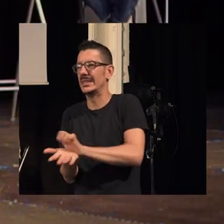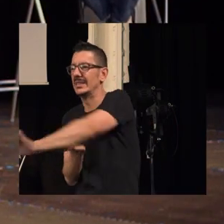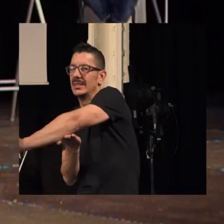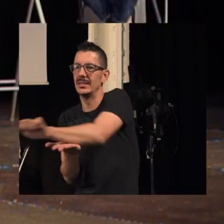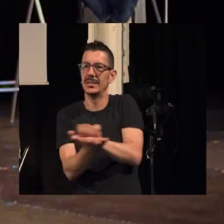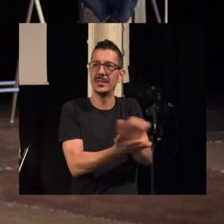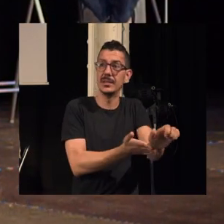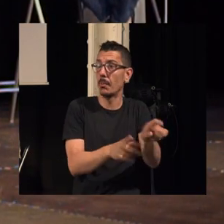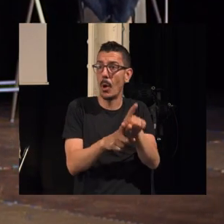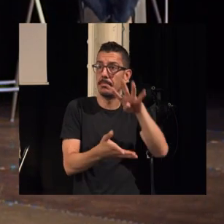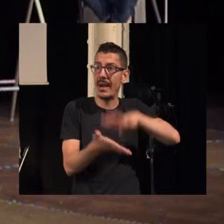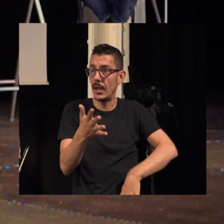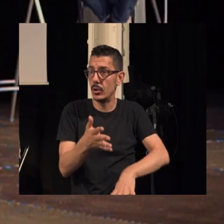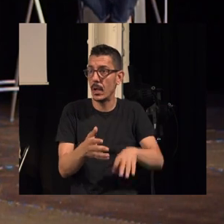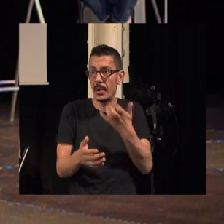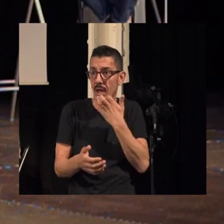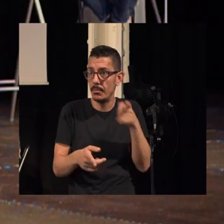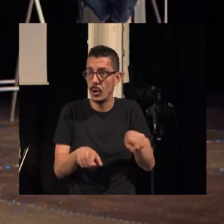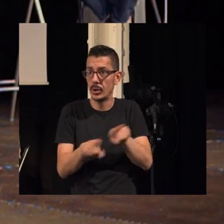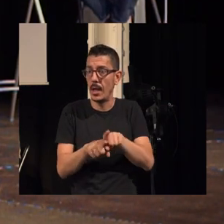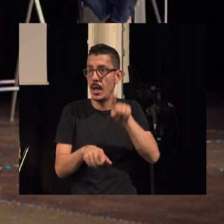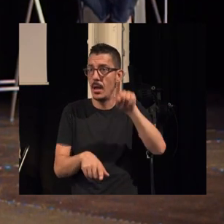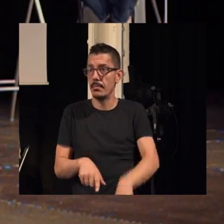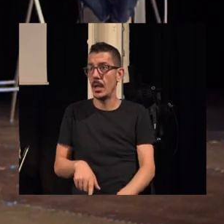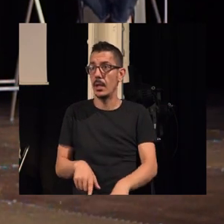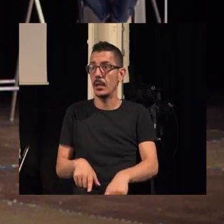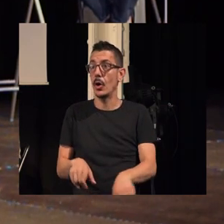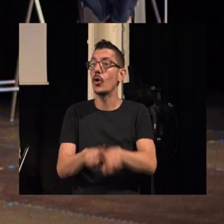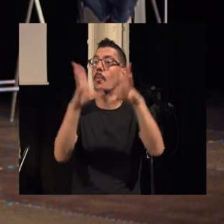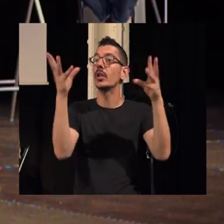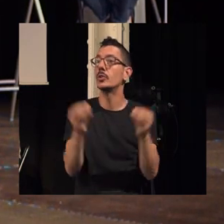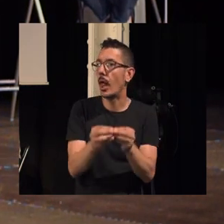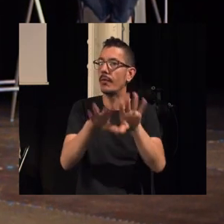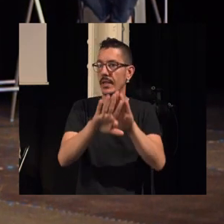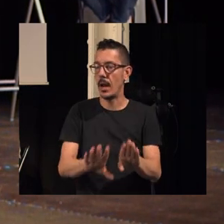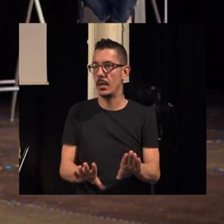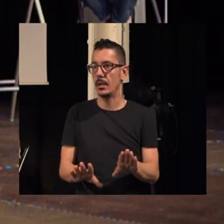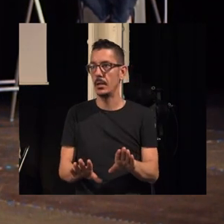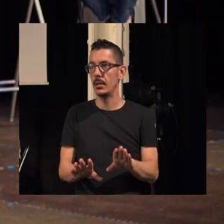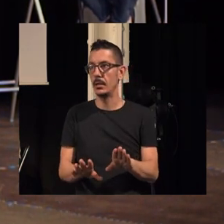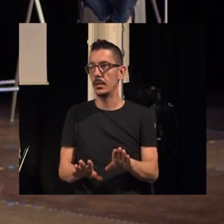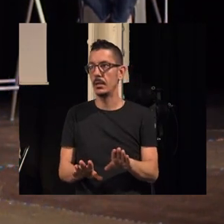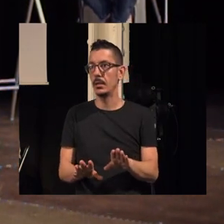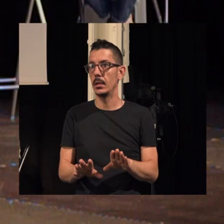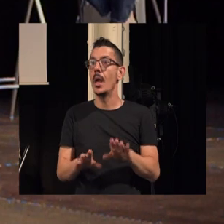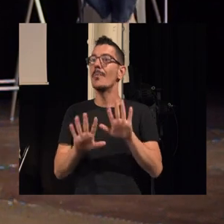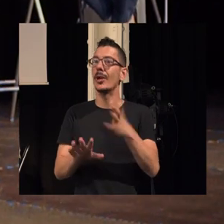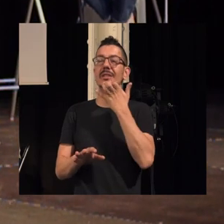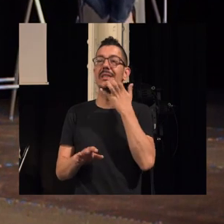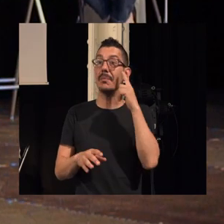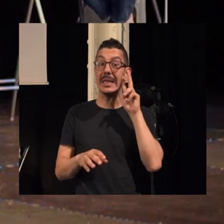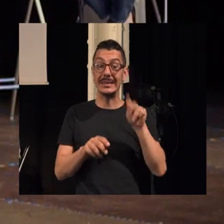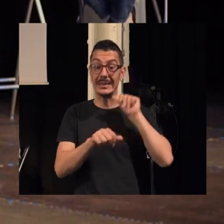como Barcelona, si hablamos del resultado final, pero nada como Barcelona si hablamos del proceso en sí, porque todo esto pasó